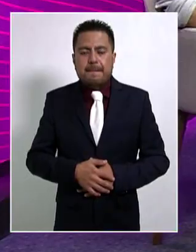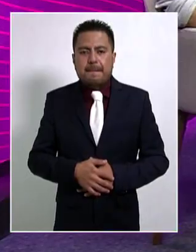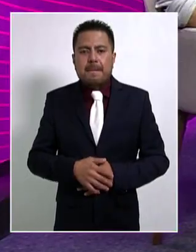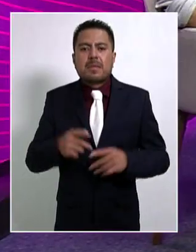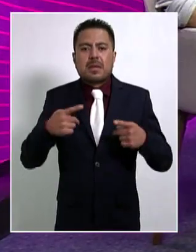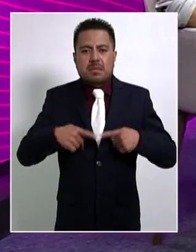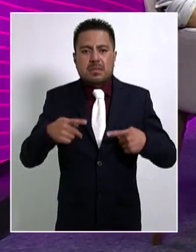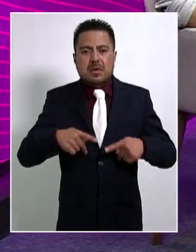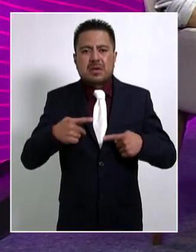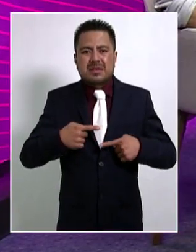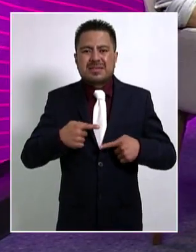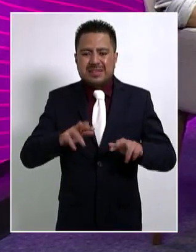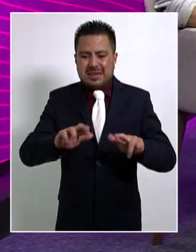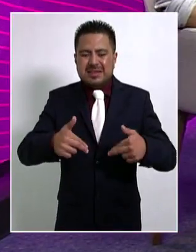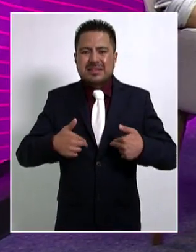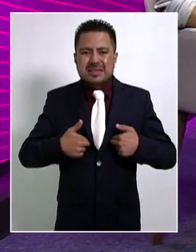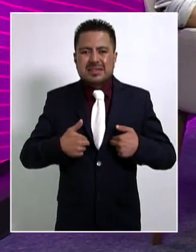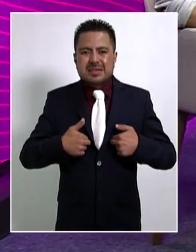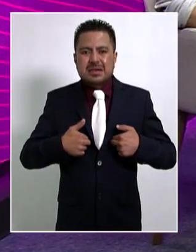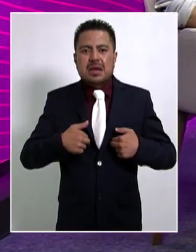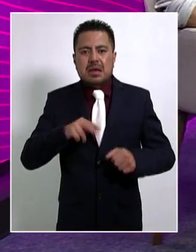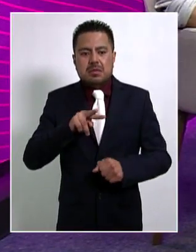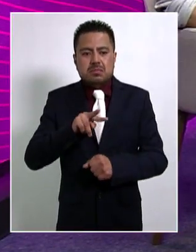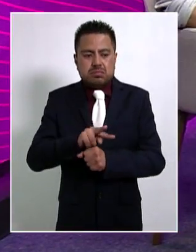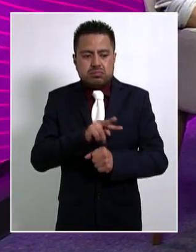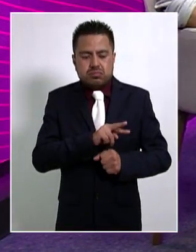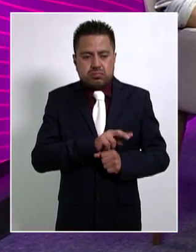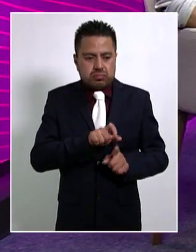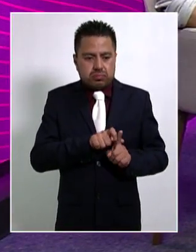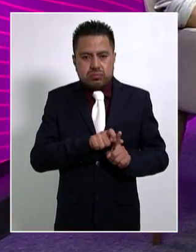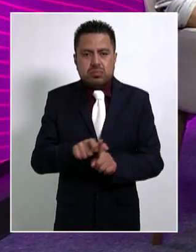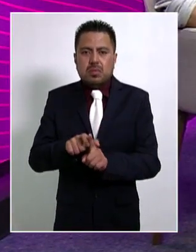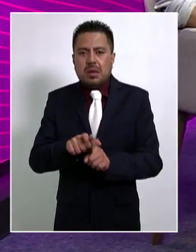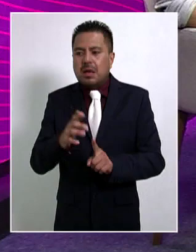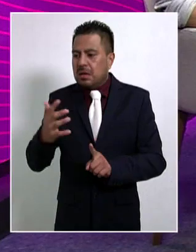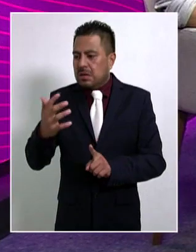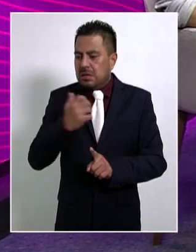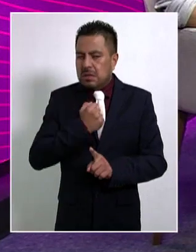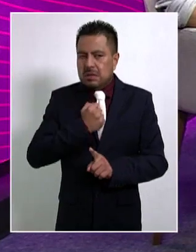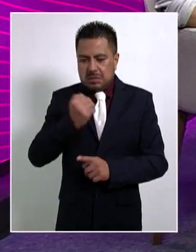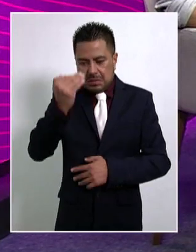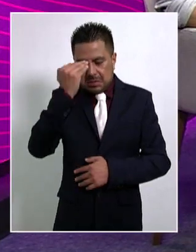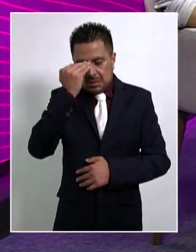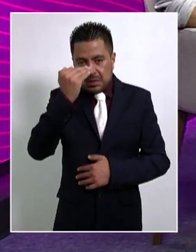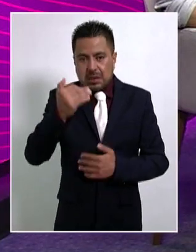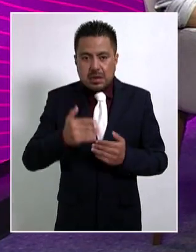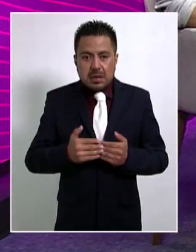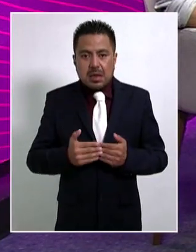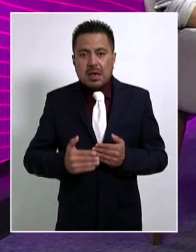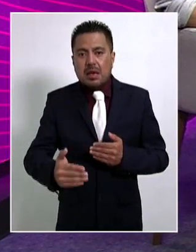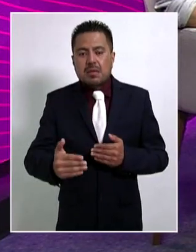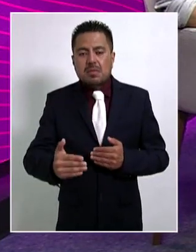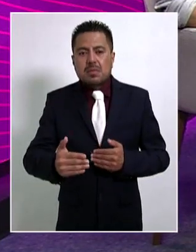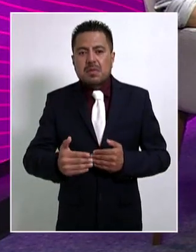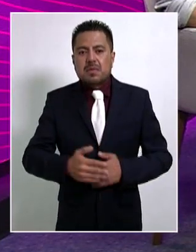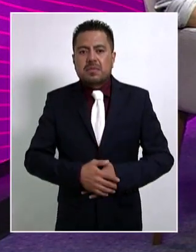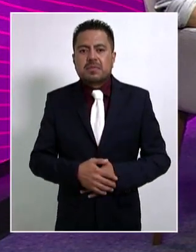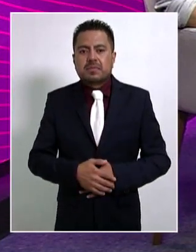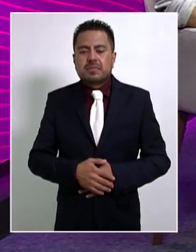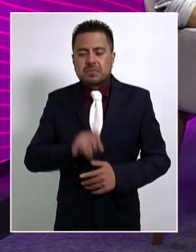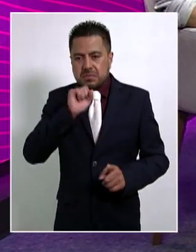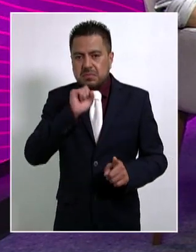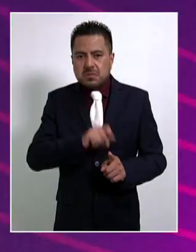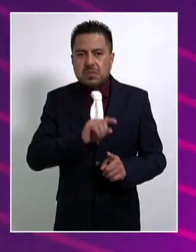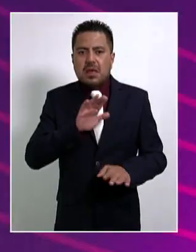la persona que me recibiría de vigilancia me detendría mucho tiempo e incluso